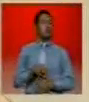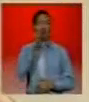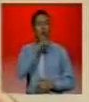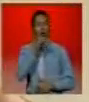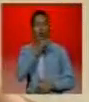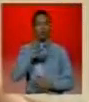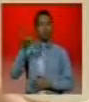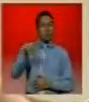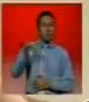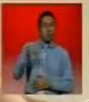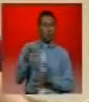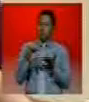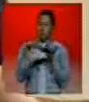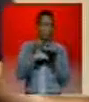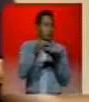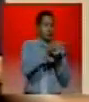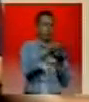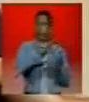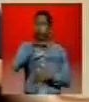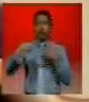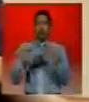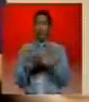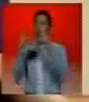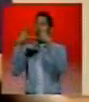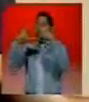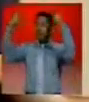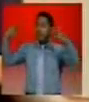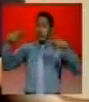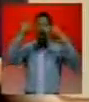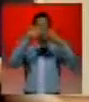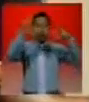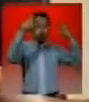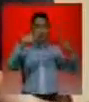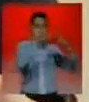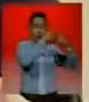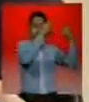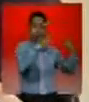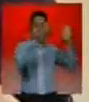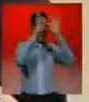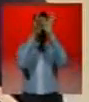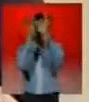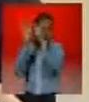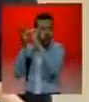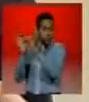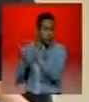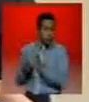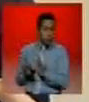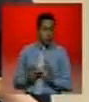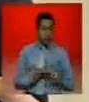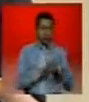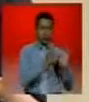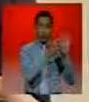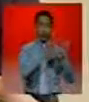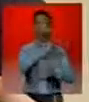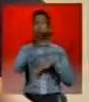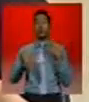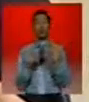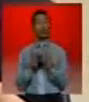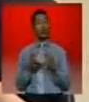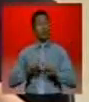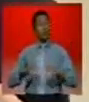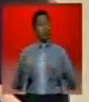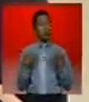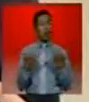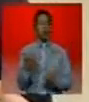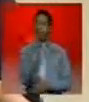cantones tenemos. Hemos restituido toda la red de transmisión, toda la red de subtransmisión, todas las subestaciones. Y claro, ahora el trabajo se debe a alimentadores primarios